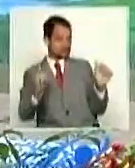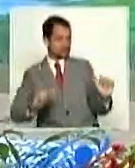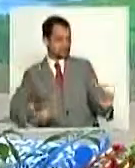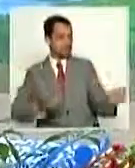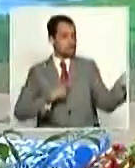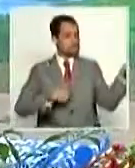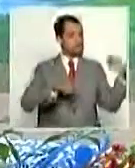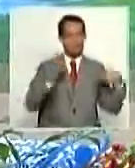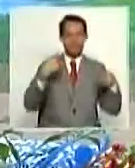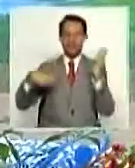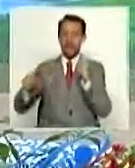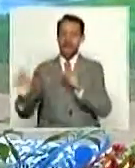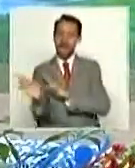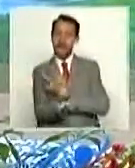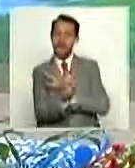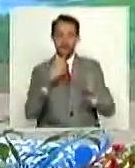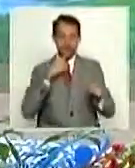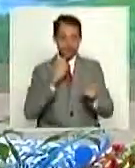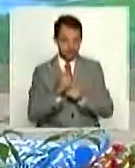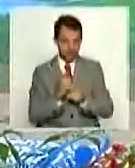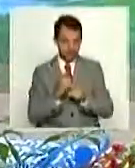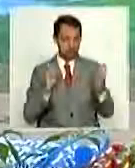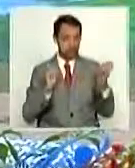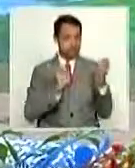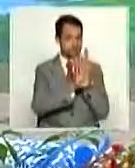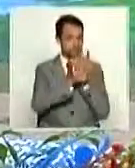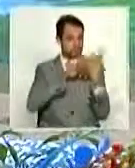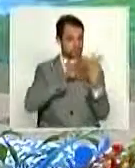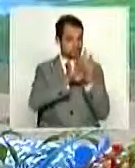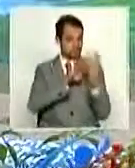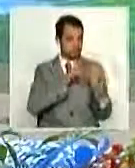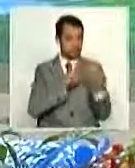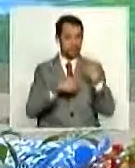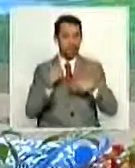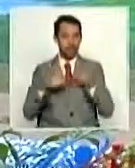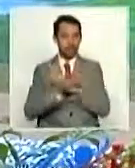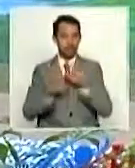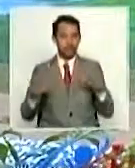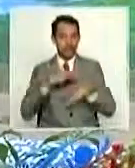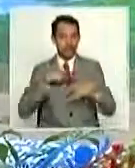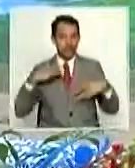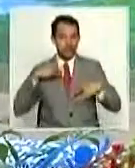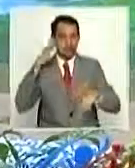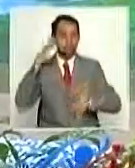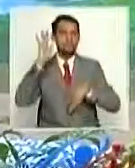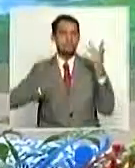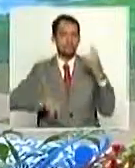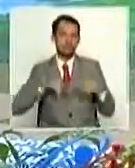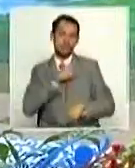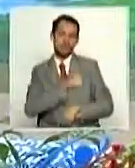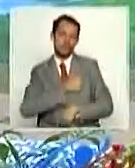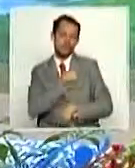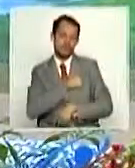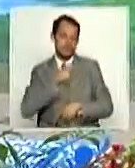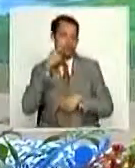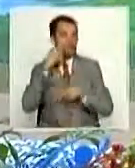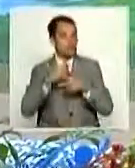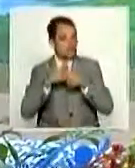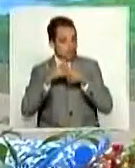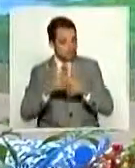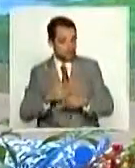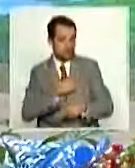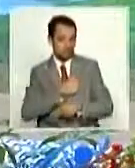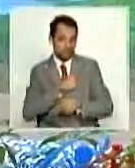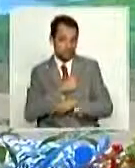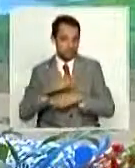y demás, y lo que hacen es tratar de vender un producto, pero no piensan en su salud. Entonces no se dejen cambiar sus fórmulas, por